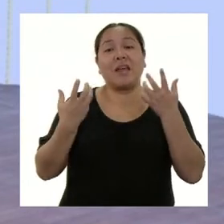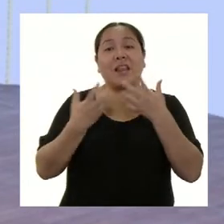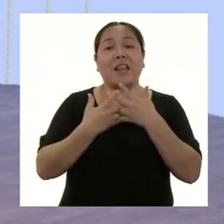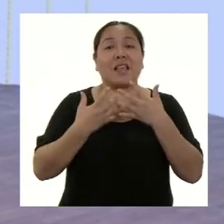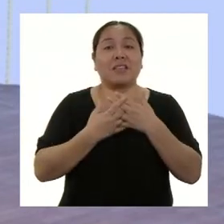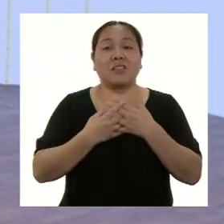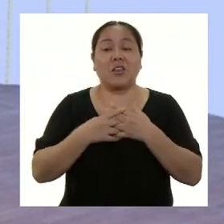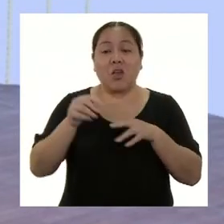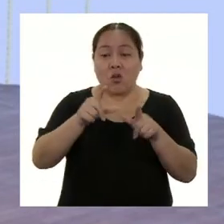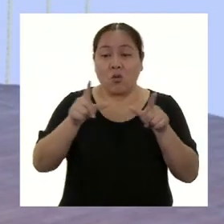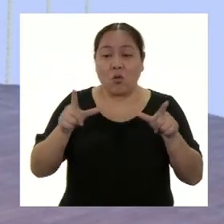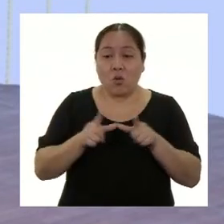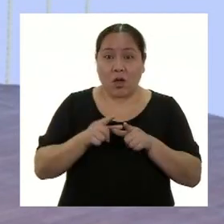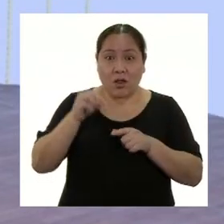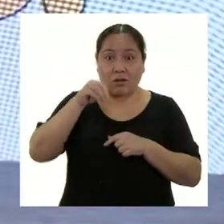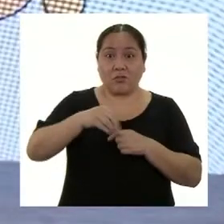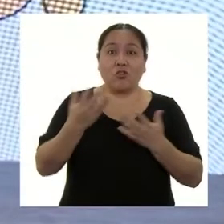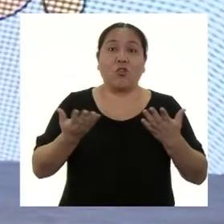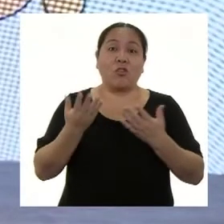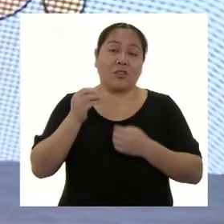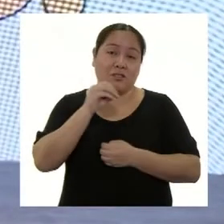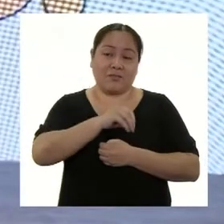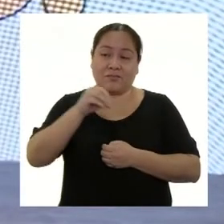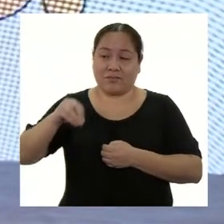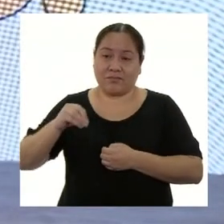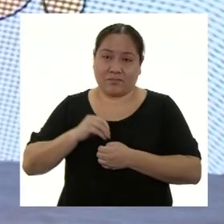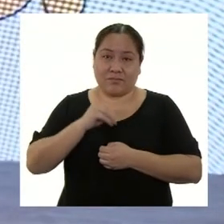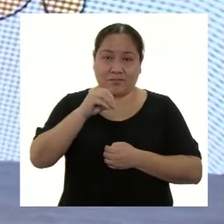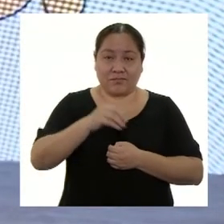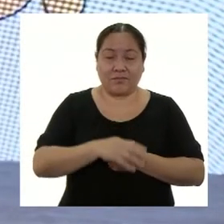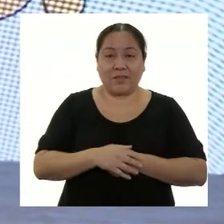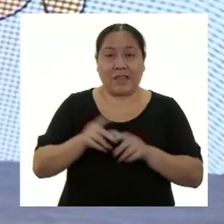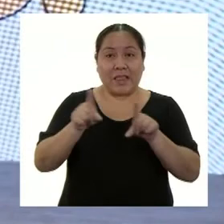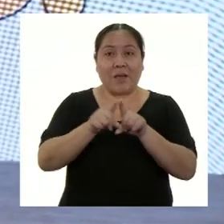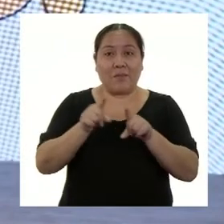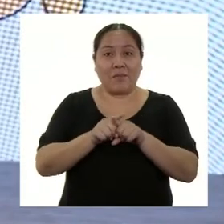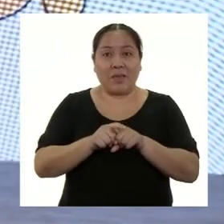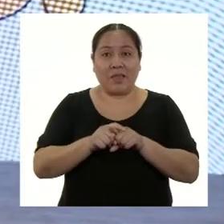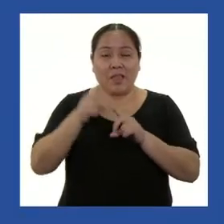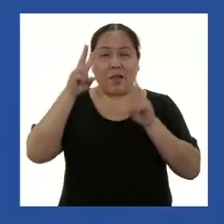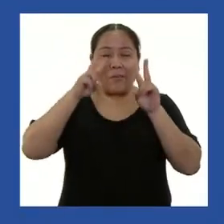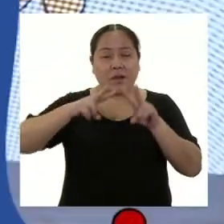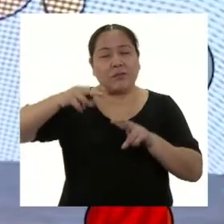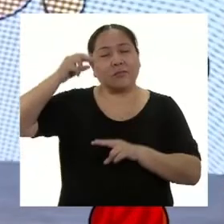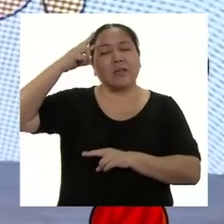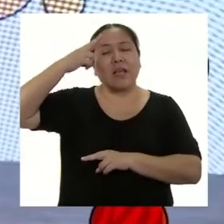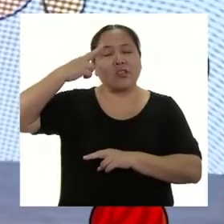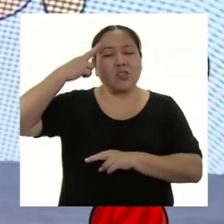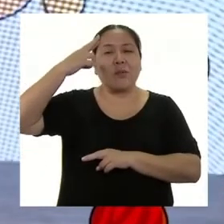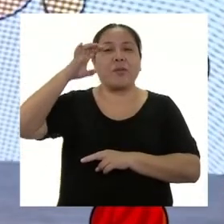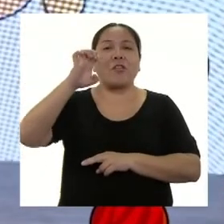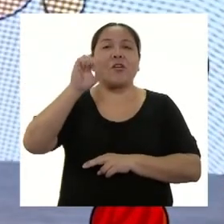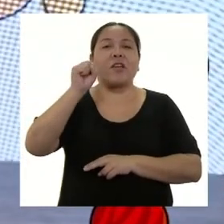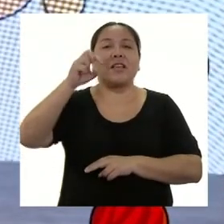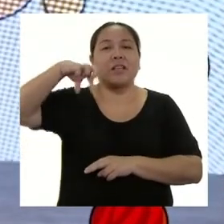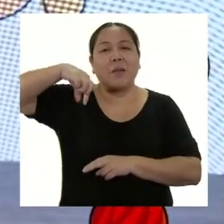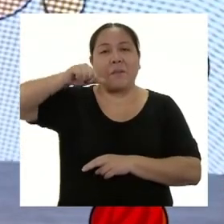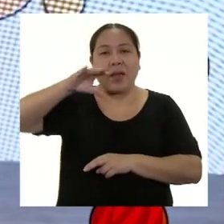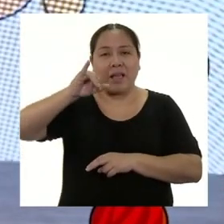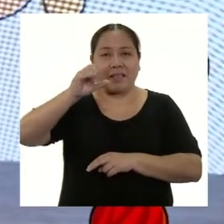a la ubicación y localización, lo cual tiene que ver con nuestro razonamiento espacial.